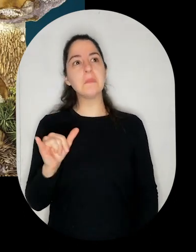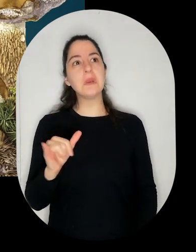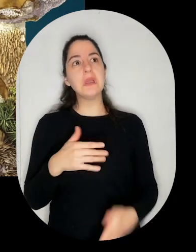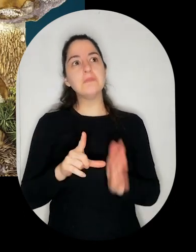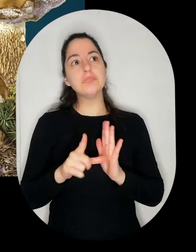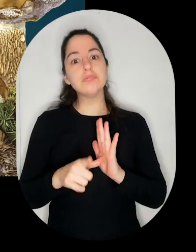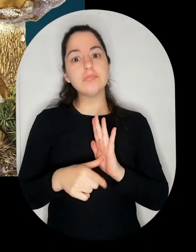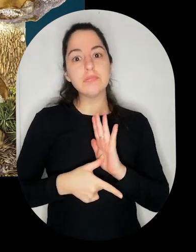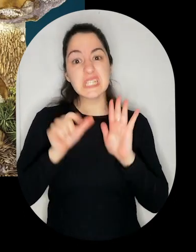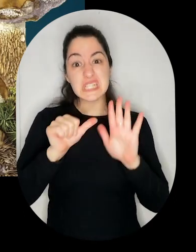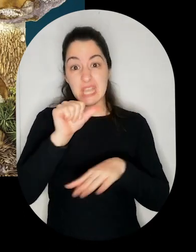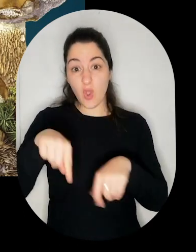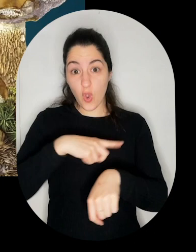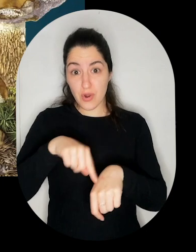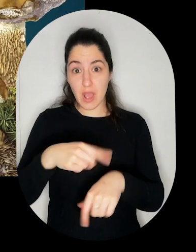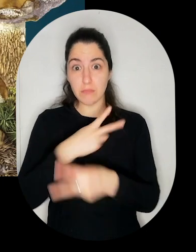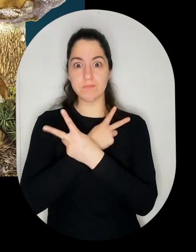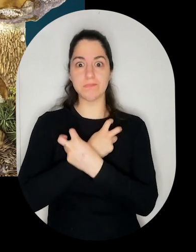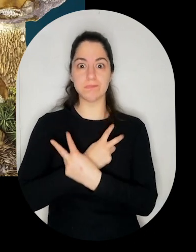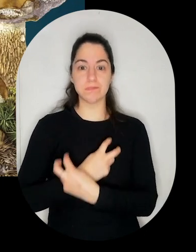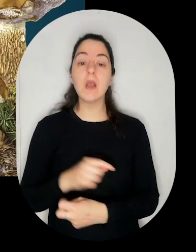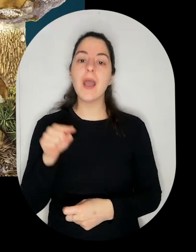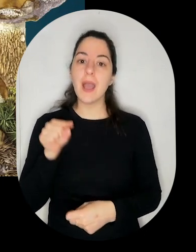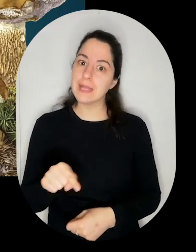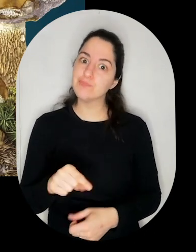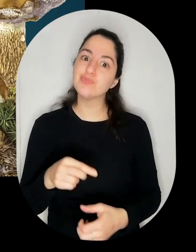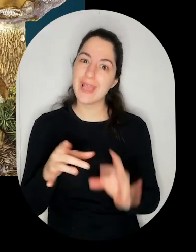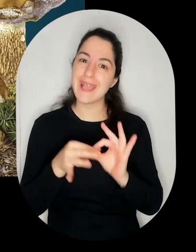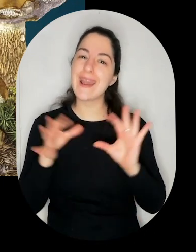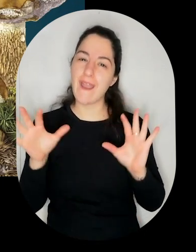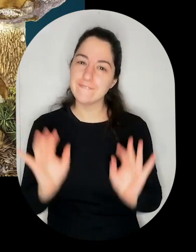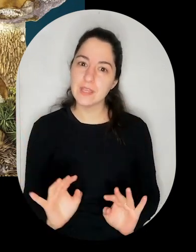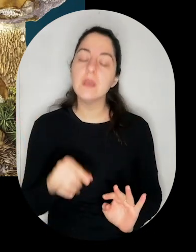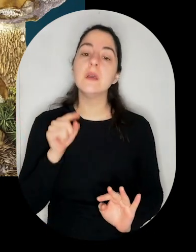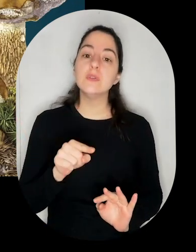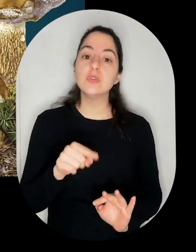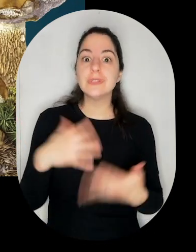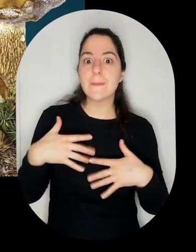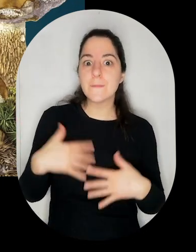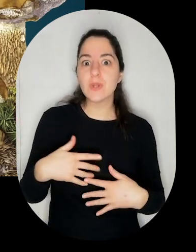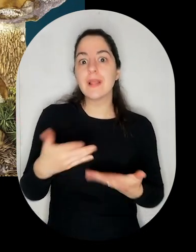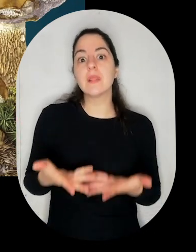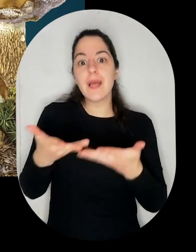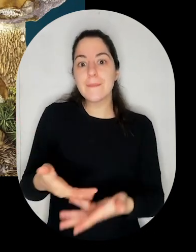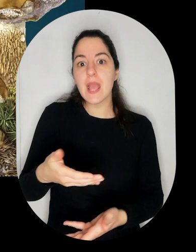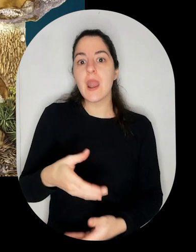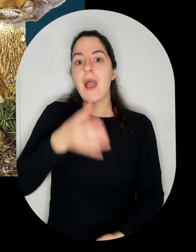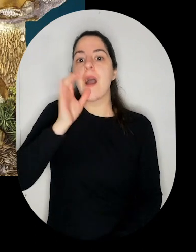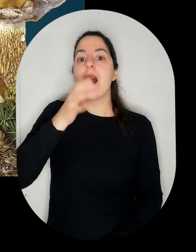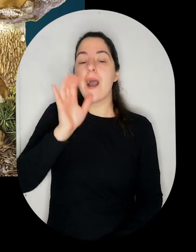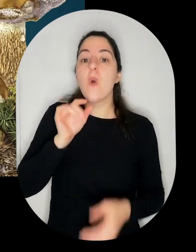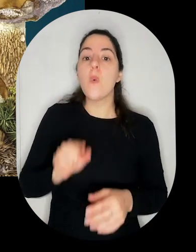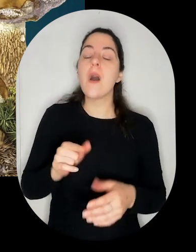después de 6 horas suelen ser bastante graves. Asegurarle el aporte de líquido en síndrome nefrotóxico es fundamental para la supervivencia del